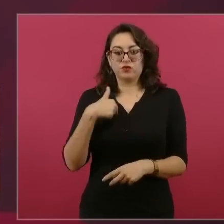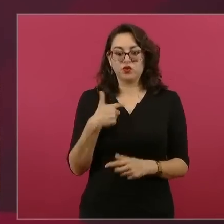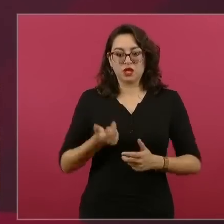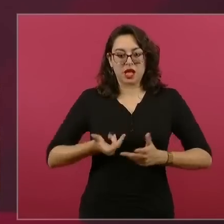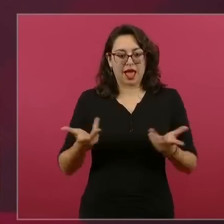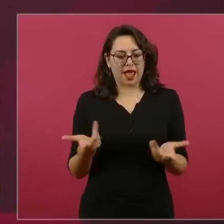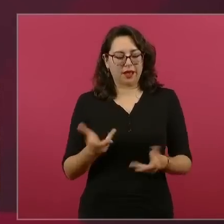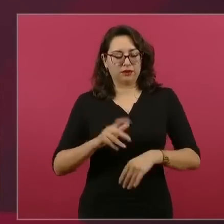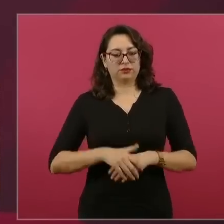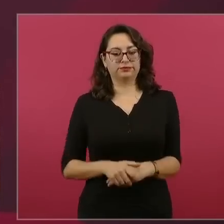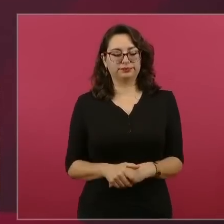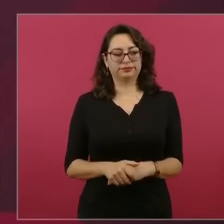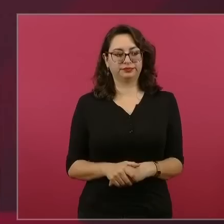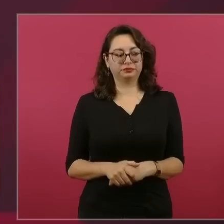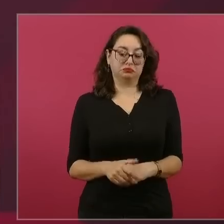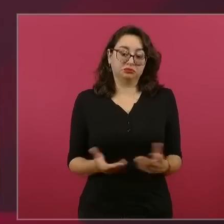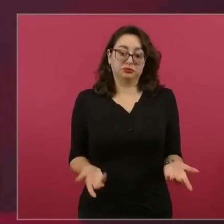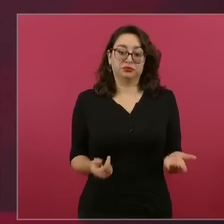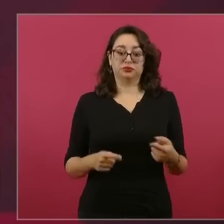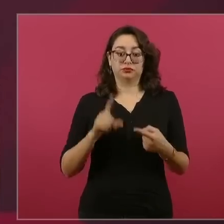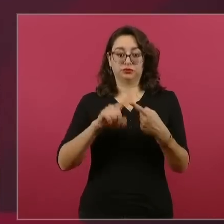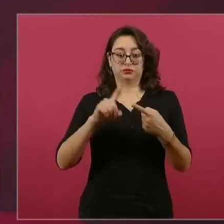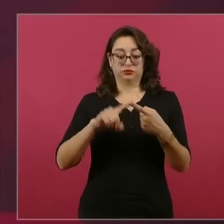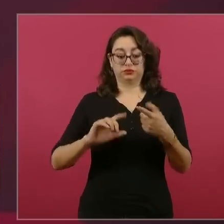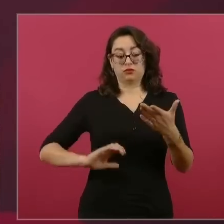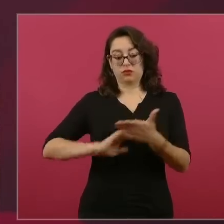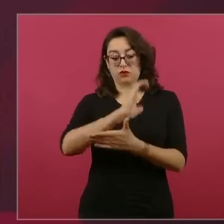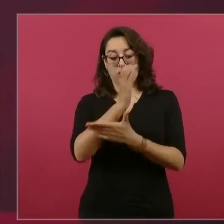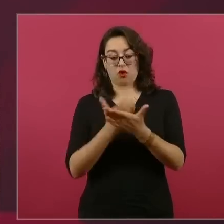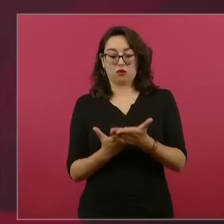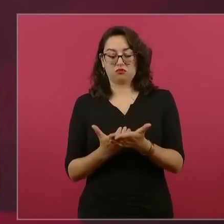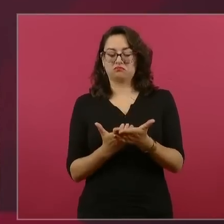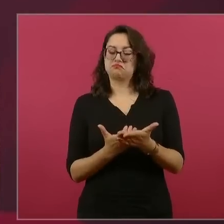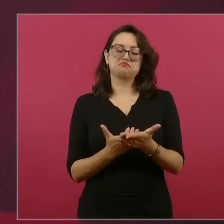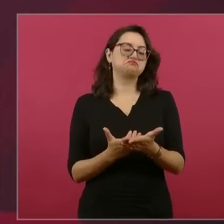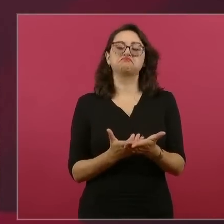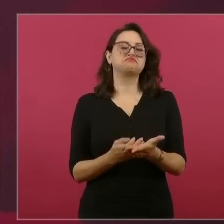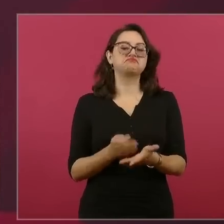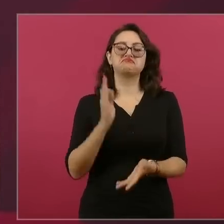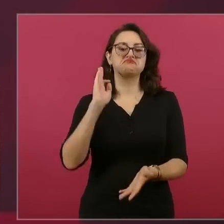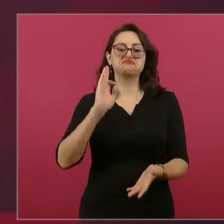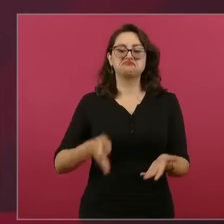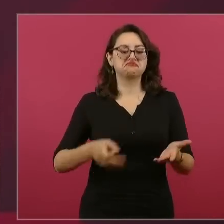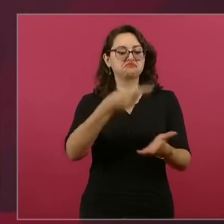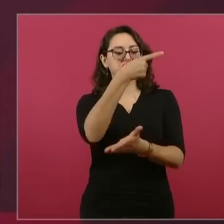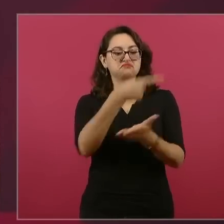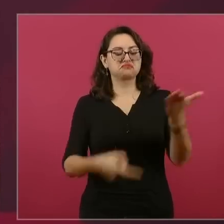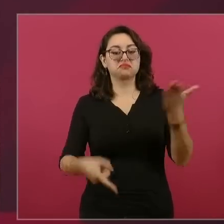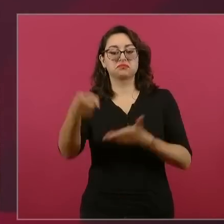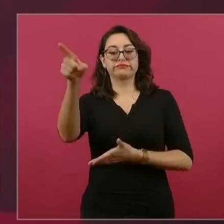cancelar el contrato y viene el pleito